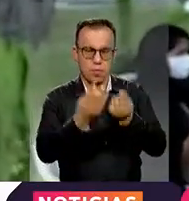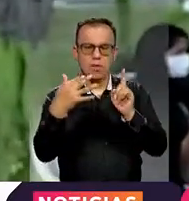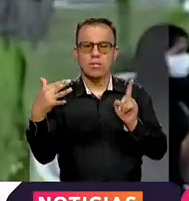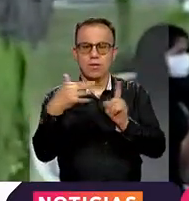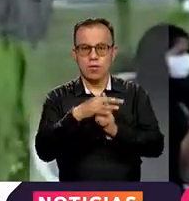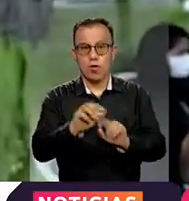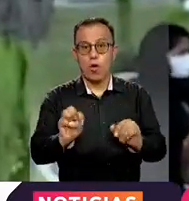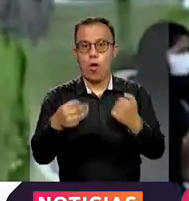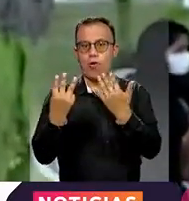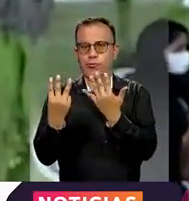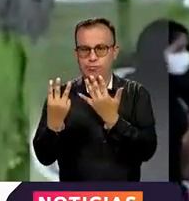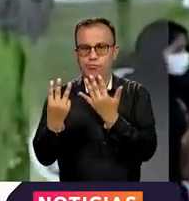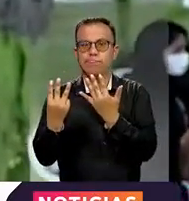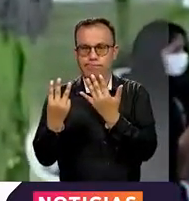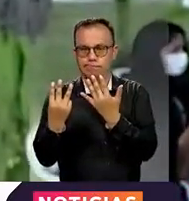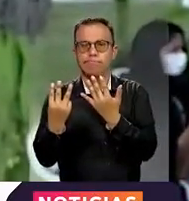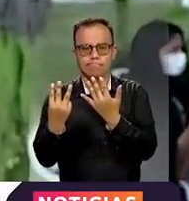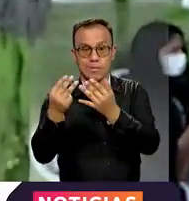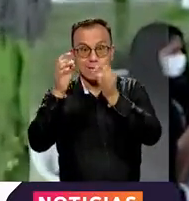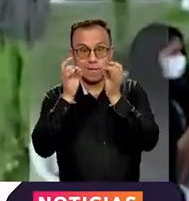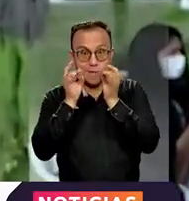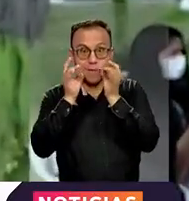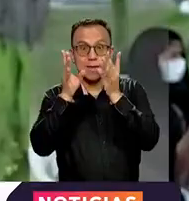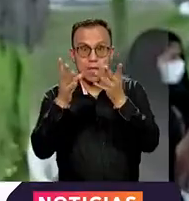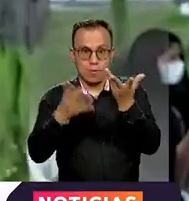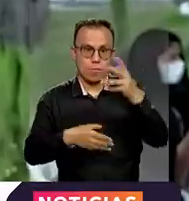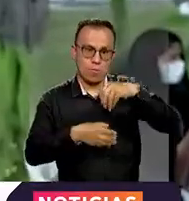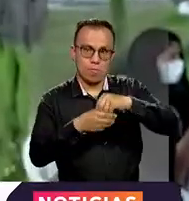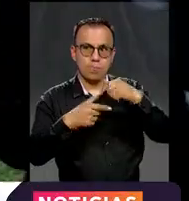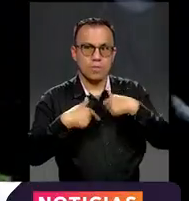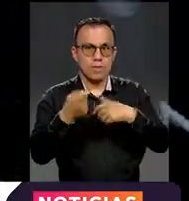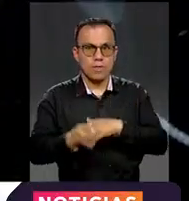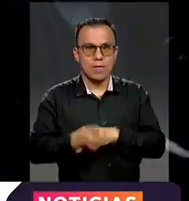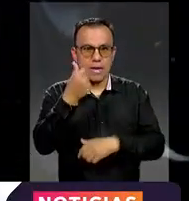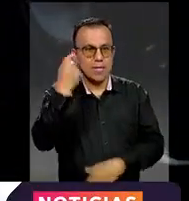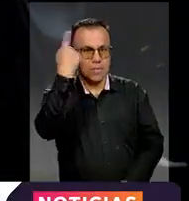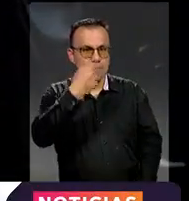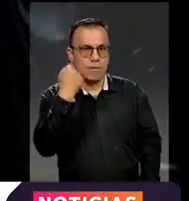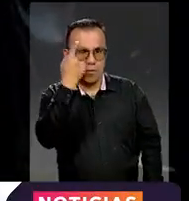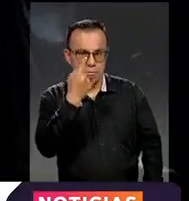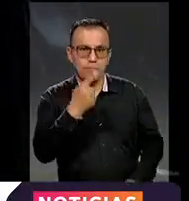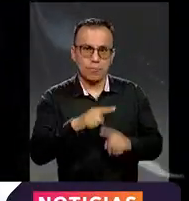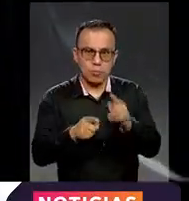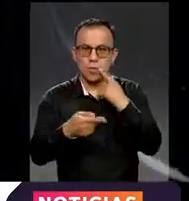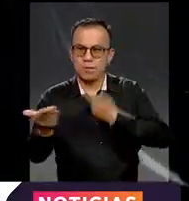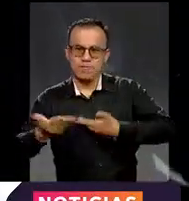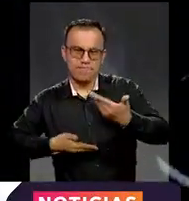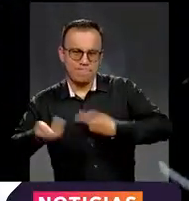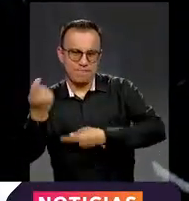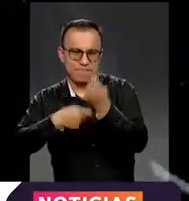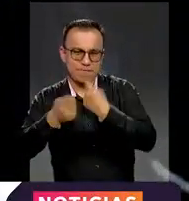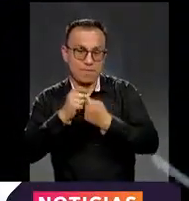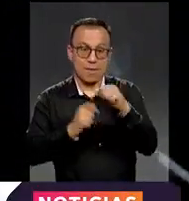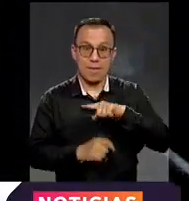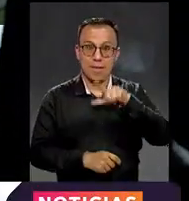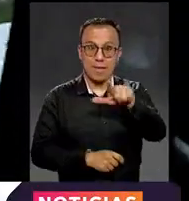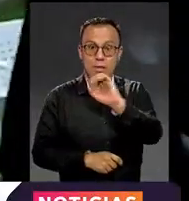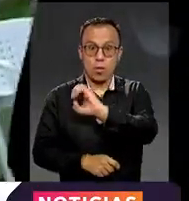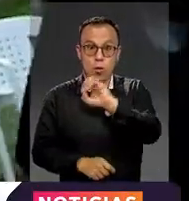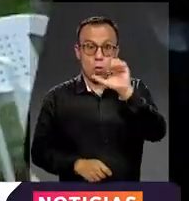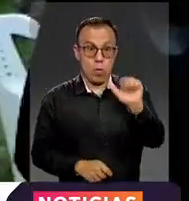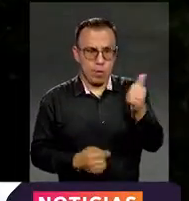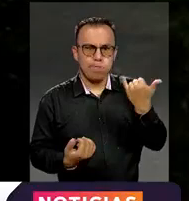afectadas 8 personas de gravedad, me incluyo, casi pierdo mi ojo. Vecinos, comerciantes, líderes y lideresas del